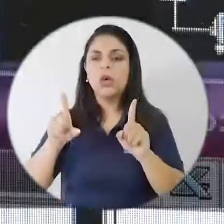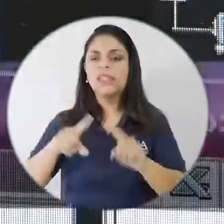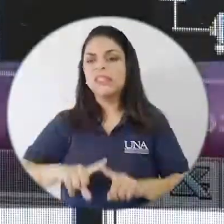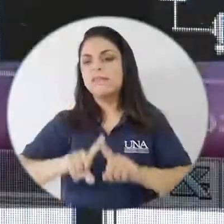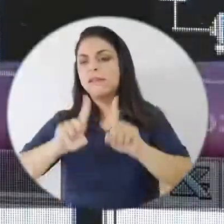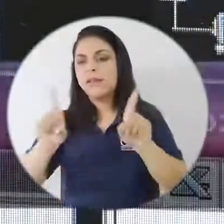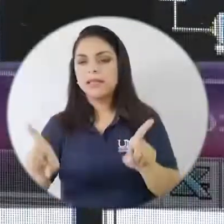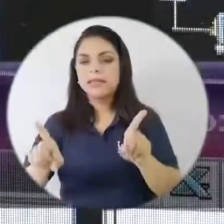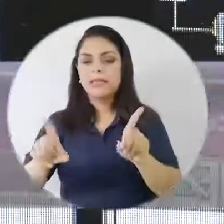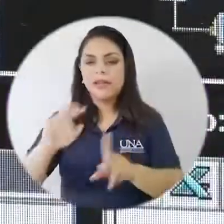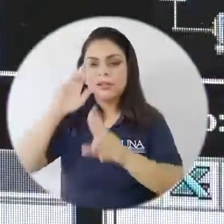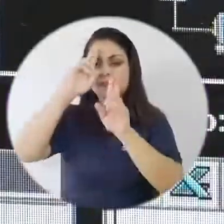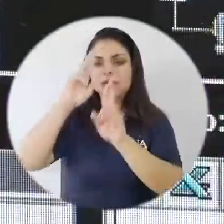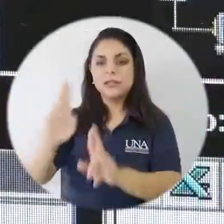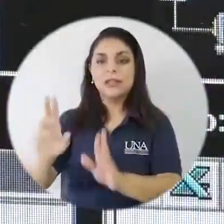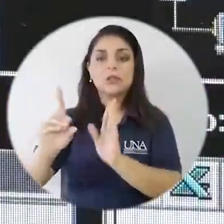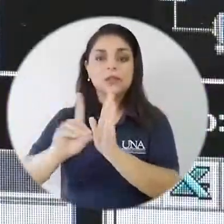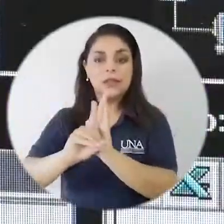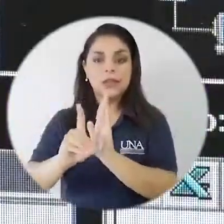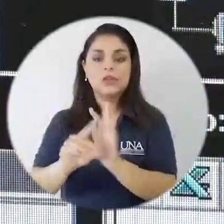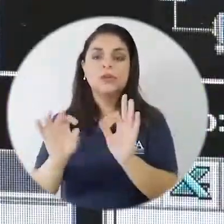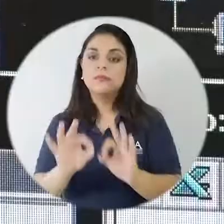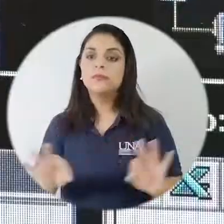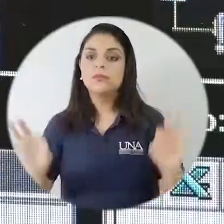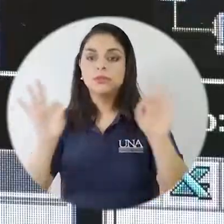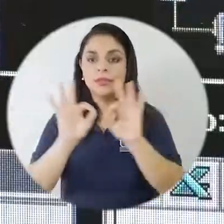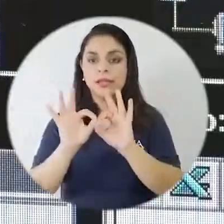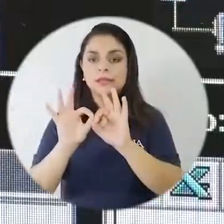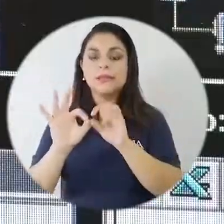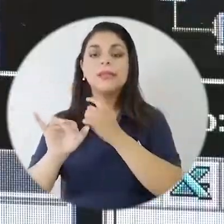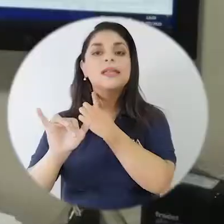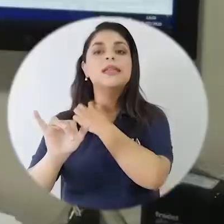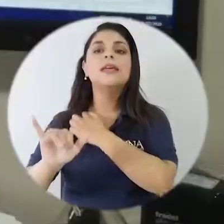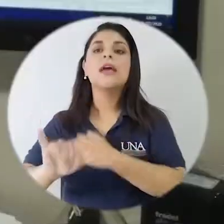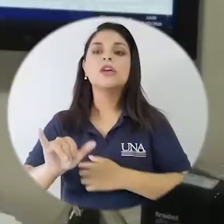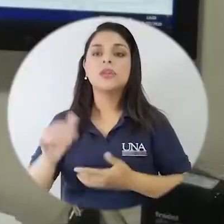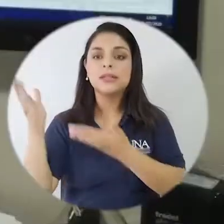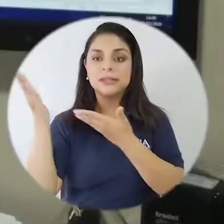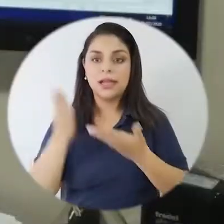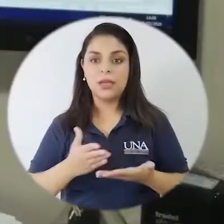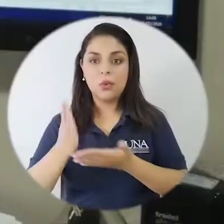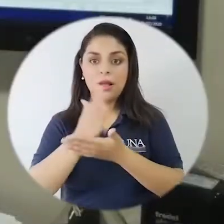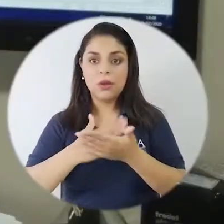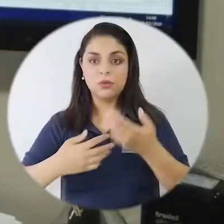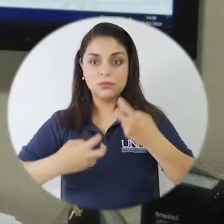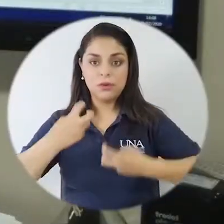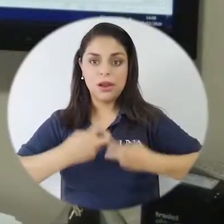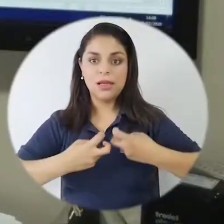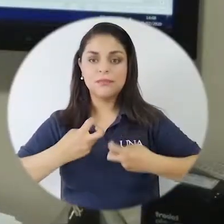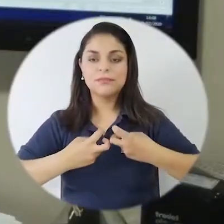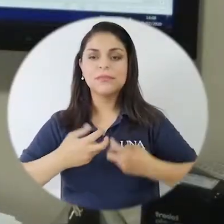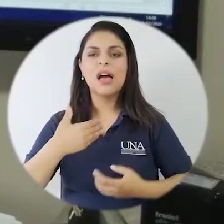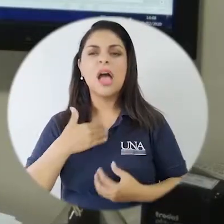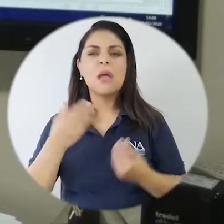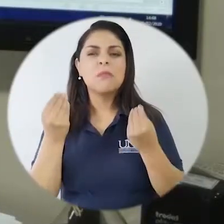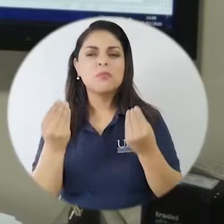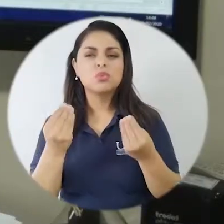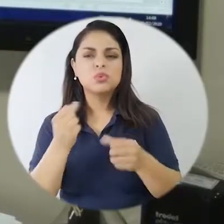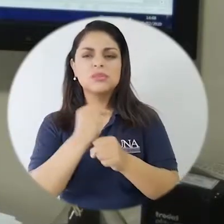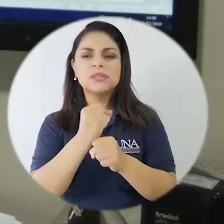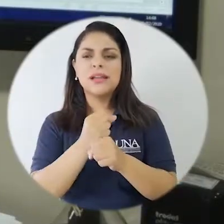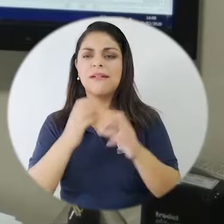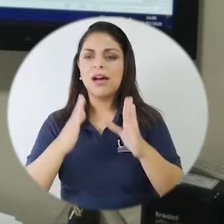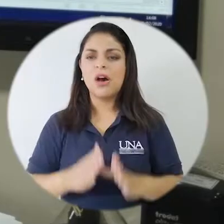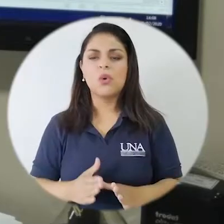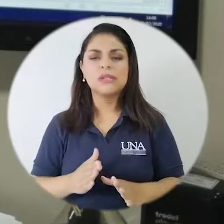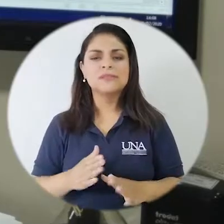también elementos de derecho que son fundamentales y que ciertamente ha traído algunos problemas. Hay muchos trabajadores